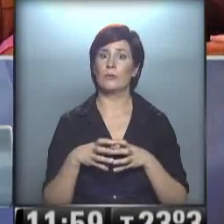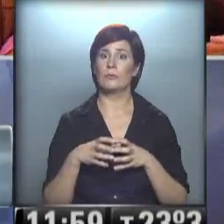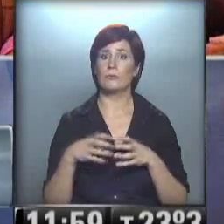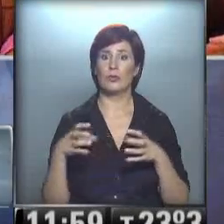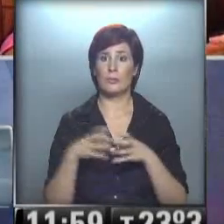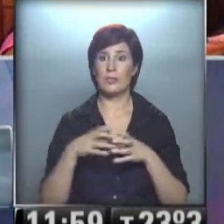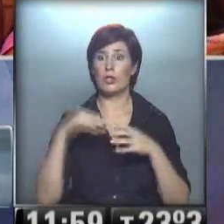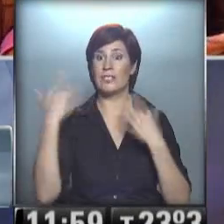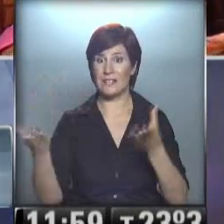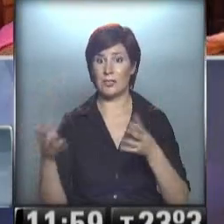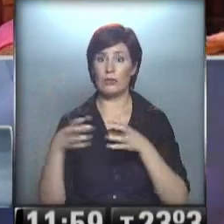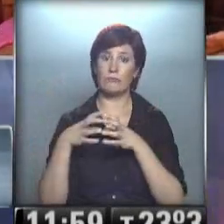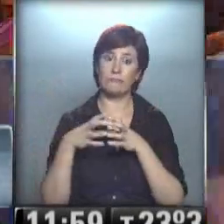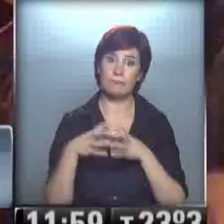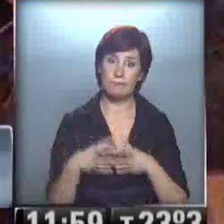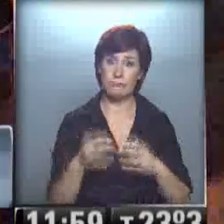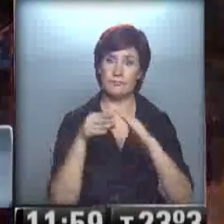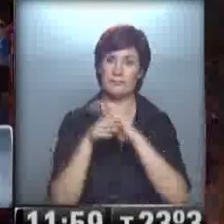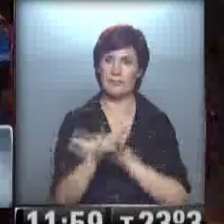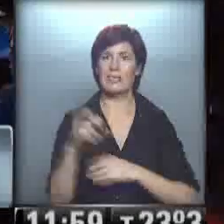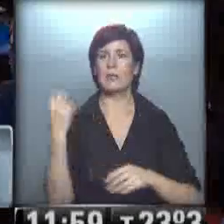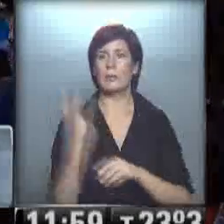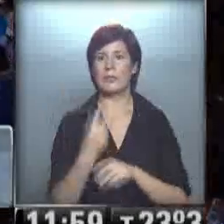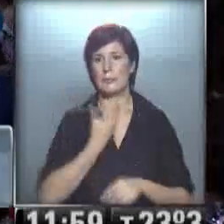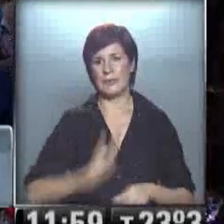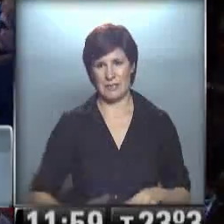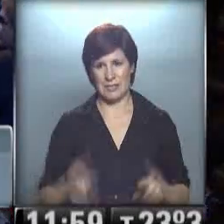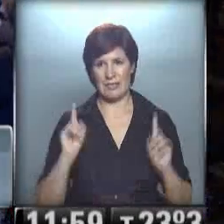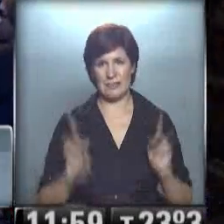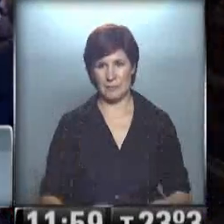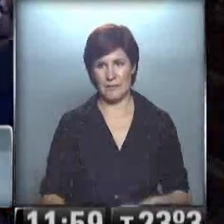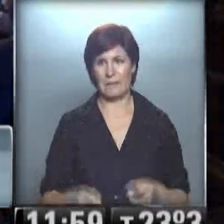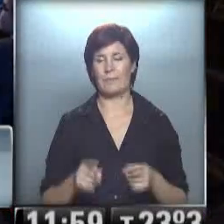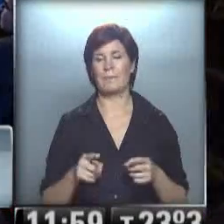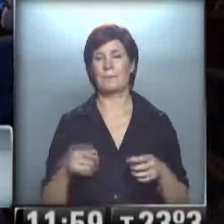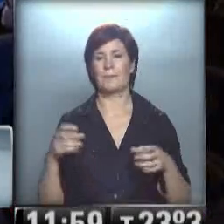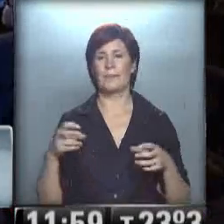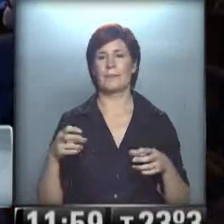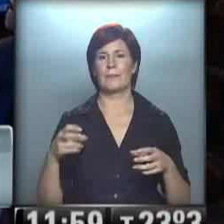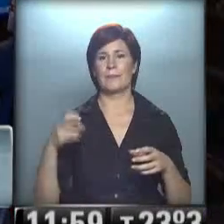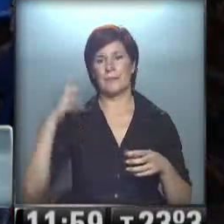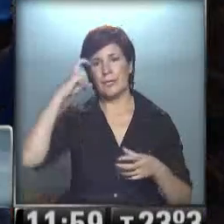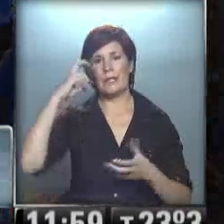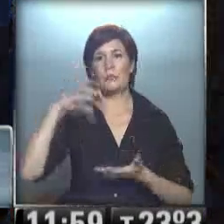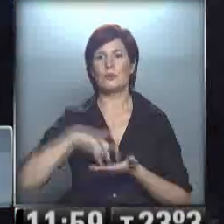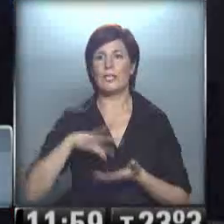exteriores, acompañada por el vicepresidente, por el presidente de la Cámara de Diputados, Julián Domínguez, van a recorrer el Salón Azul, va a